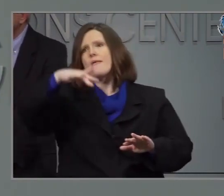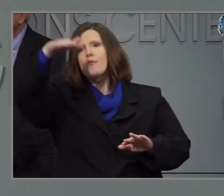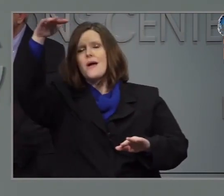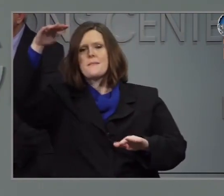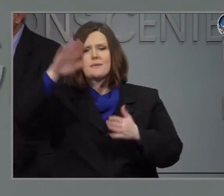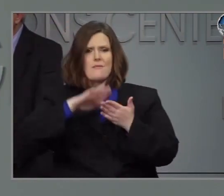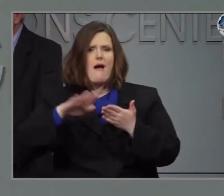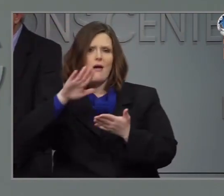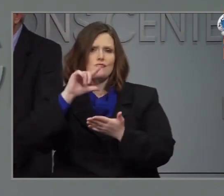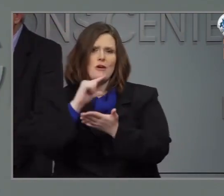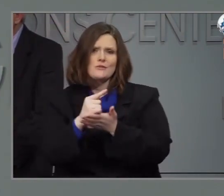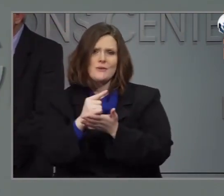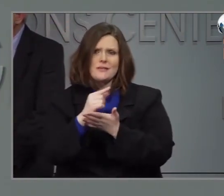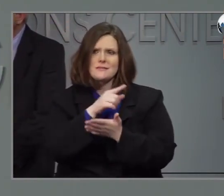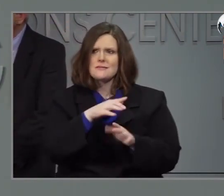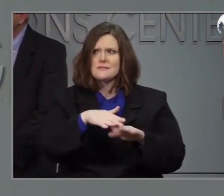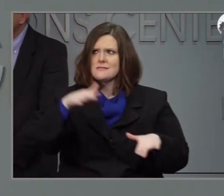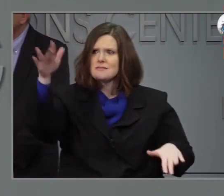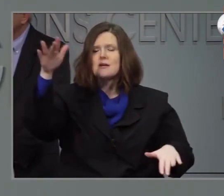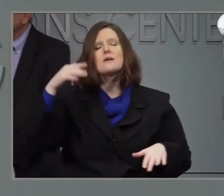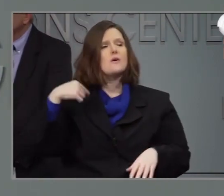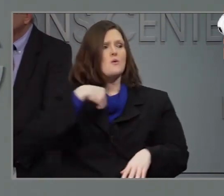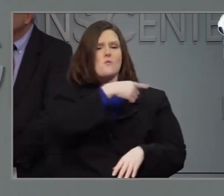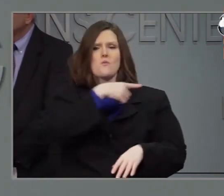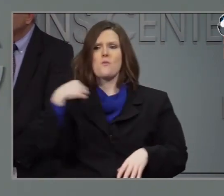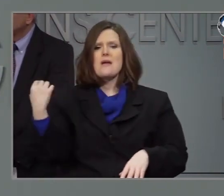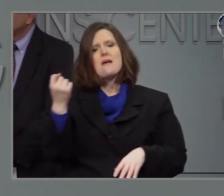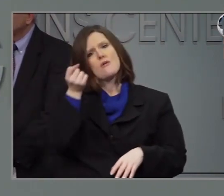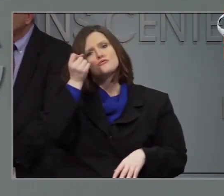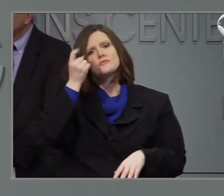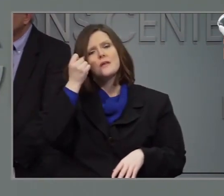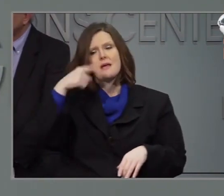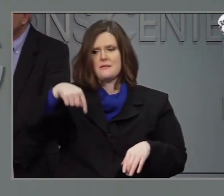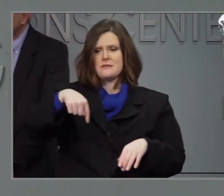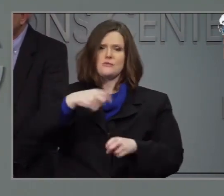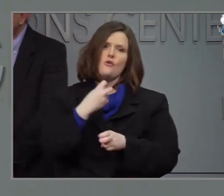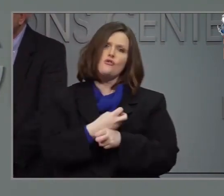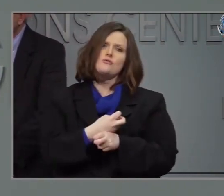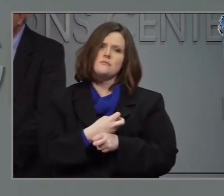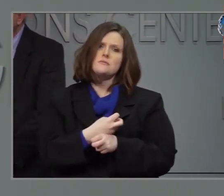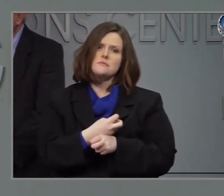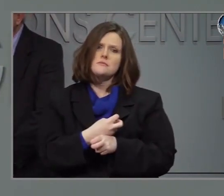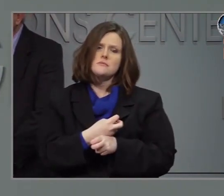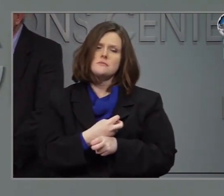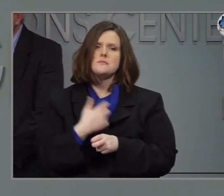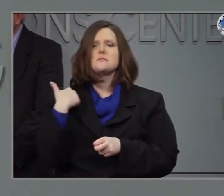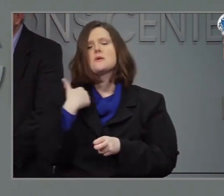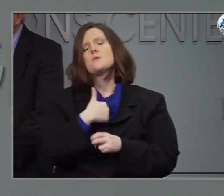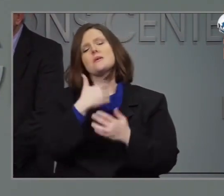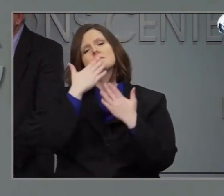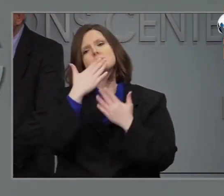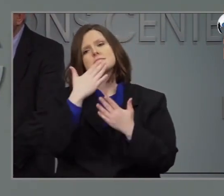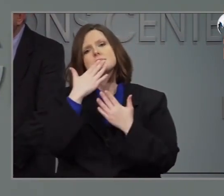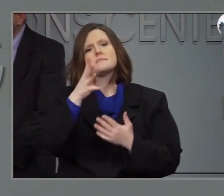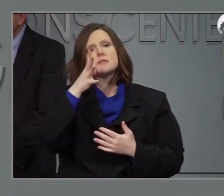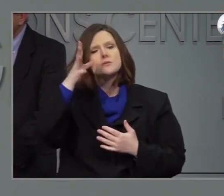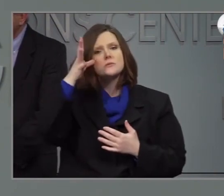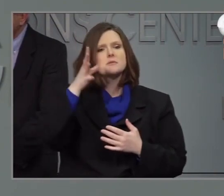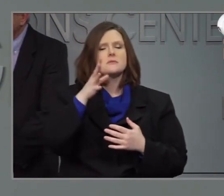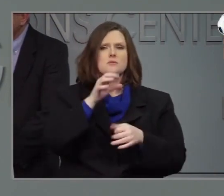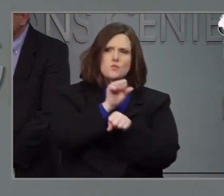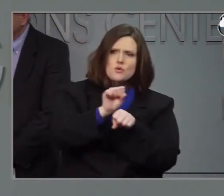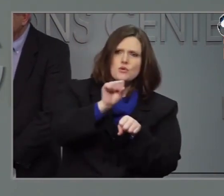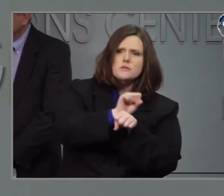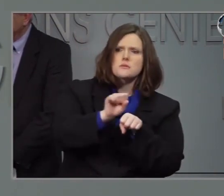hasta en jóvenes universitarios comprendemos lo difícil que es esto y agradecemos